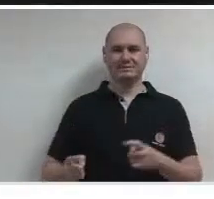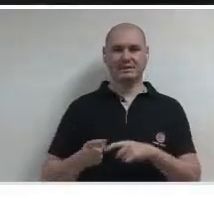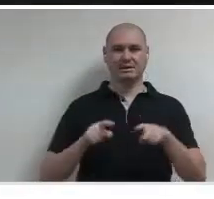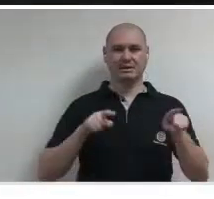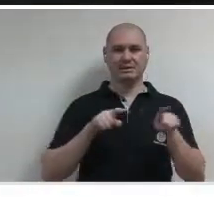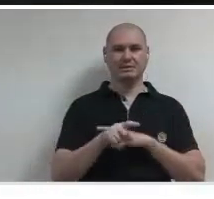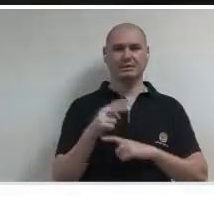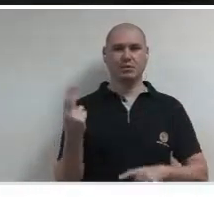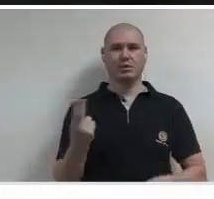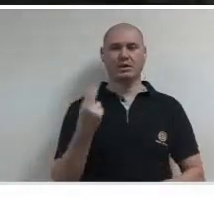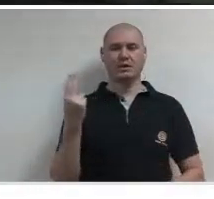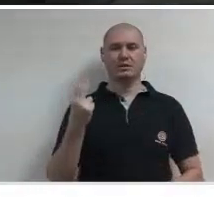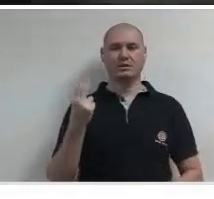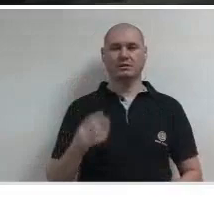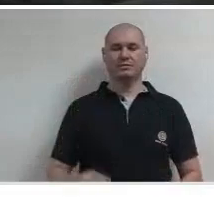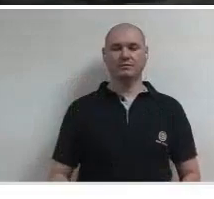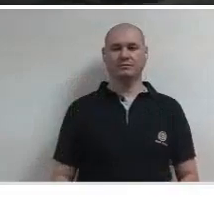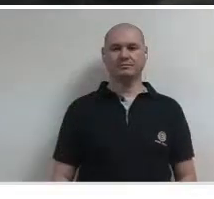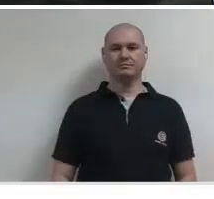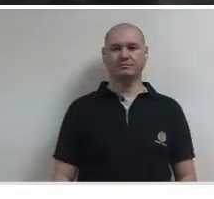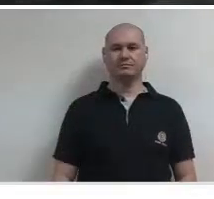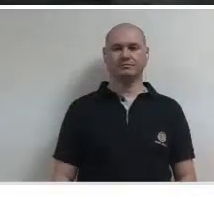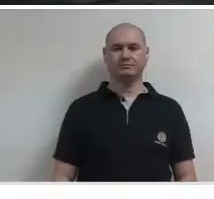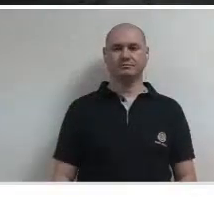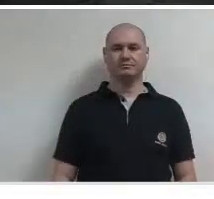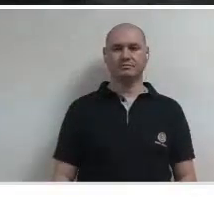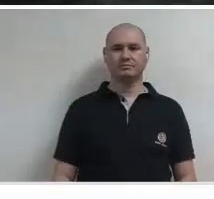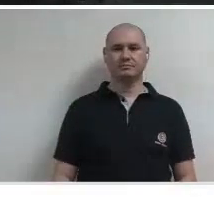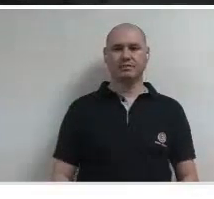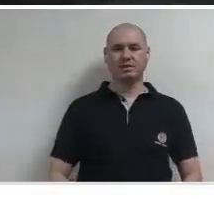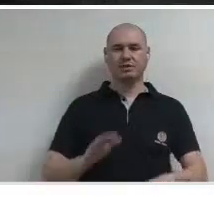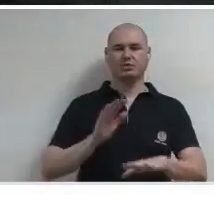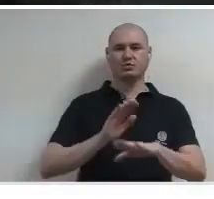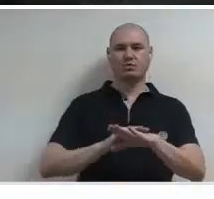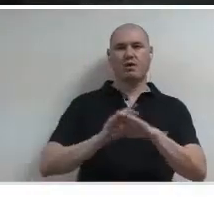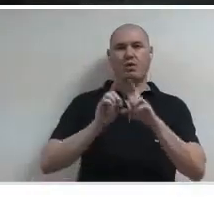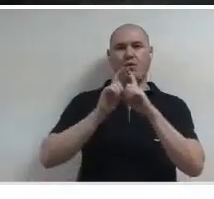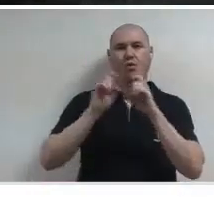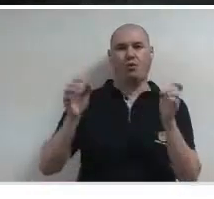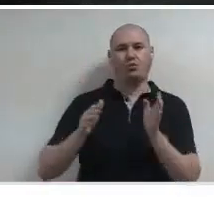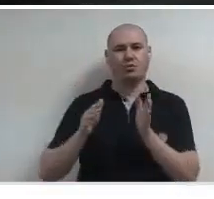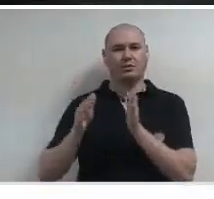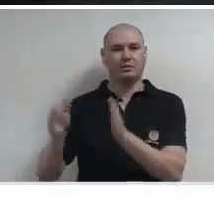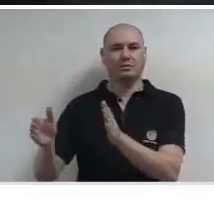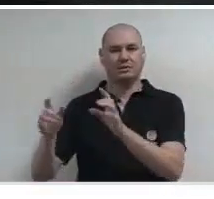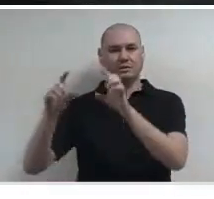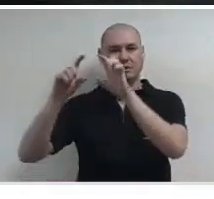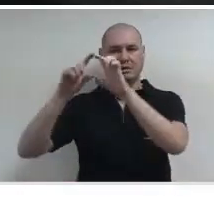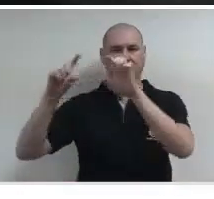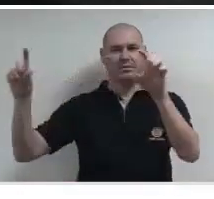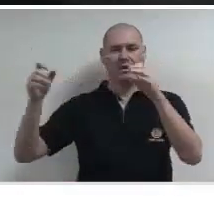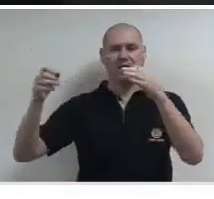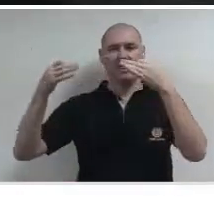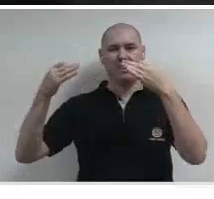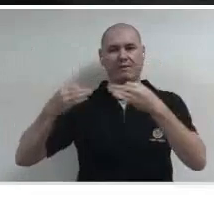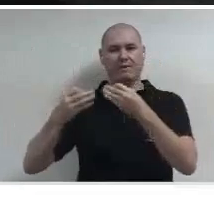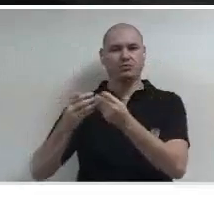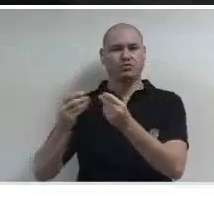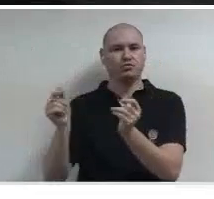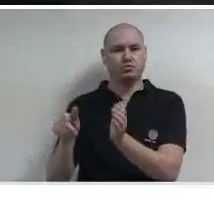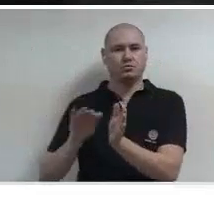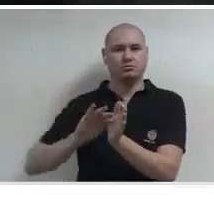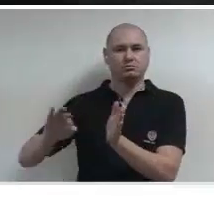Upea nico adopción de medida inmediata lleva y supe upea ahí nape. Necesariamente tendrán que ser solucionados a